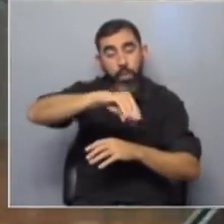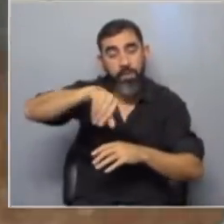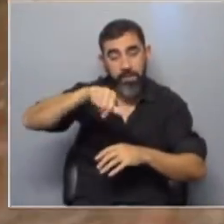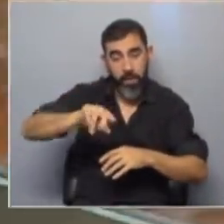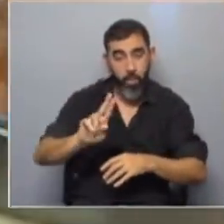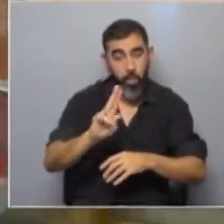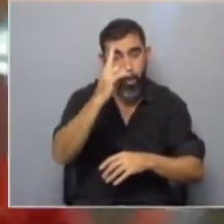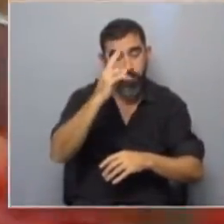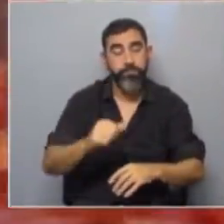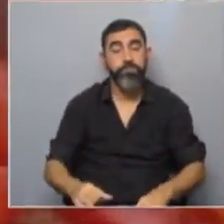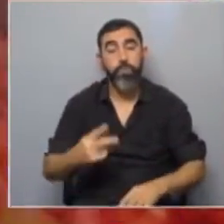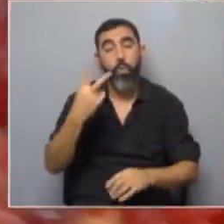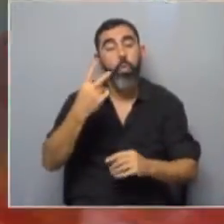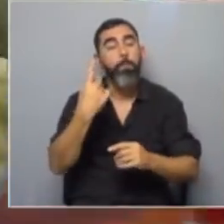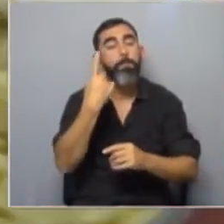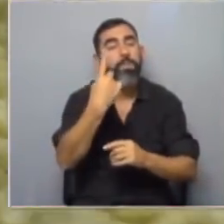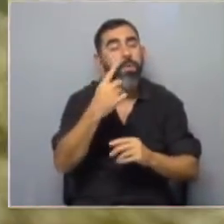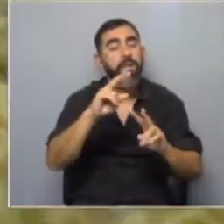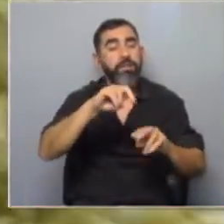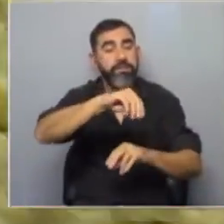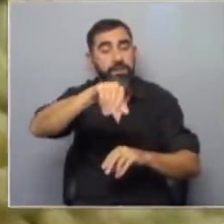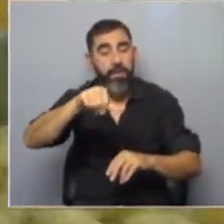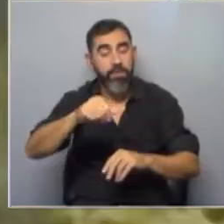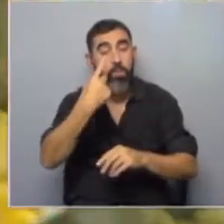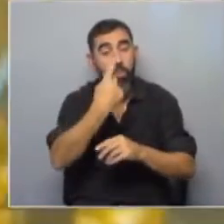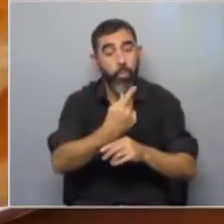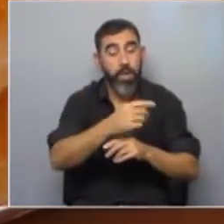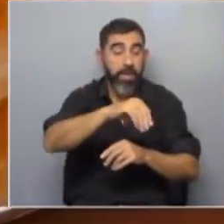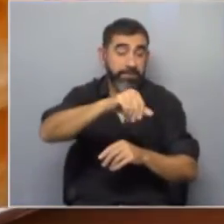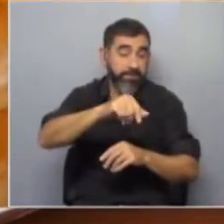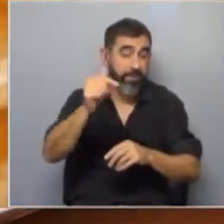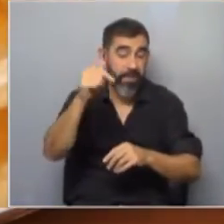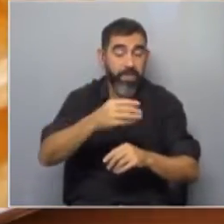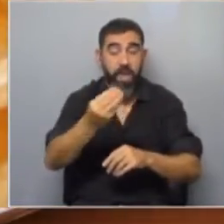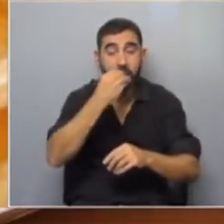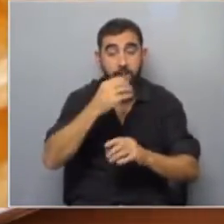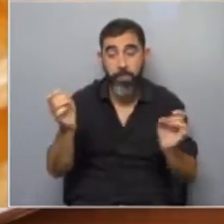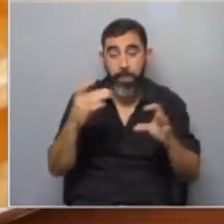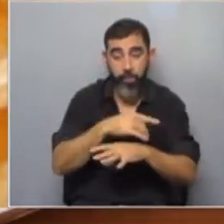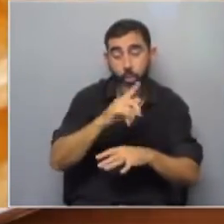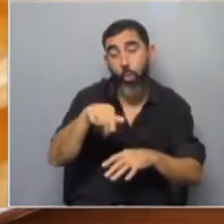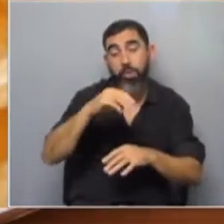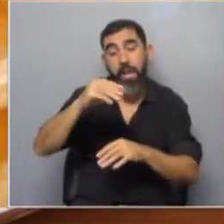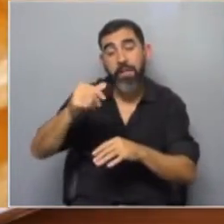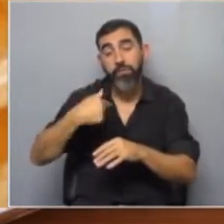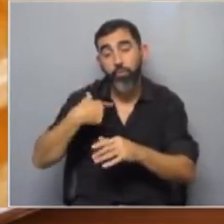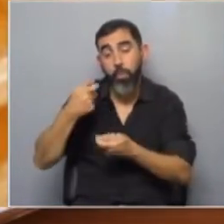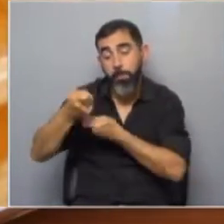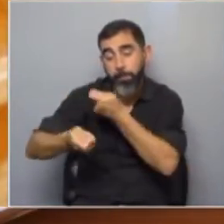país, ¿sí? Y hay 2 fuentes principales de sodio. Una es la sal que viene en los alimentos procesados y otra es la sal que nosotros